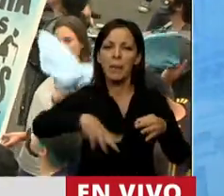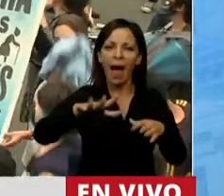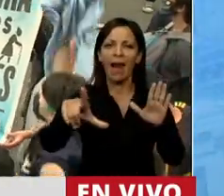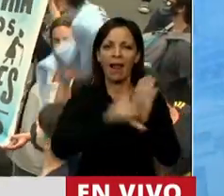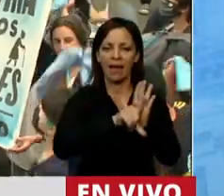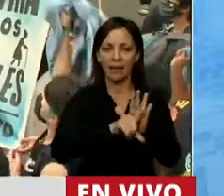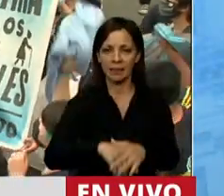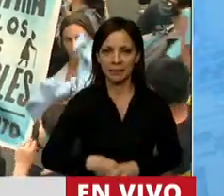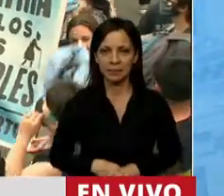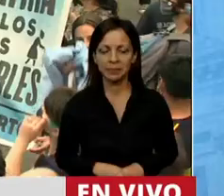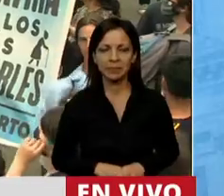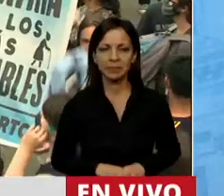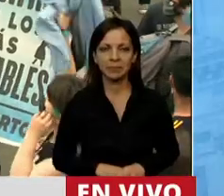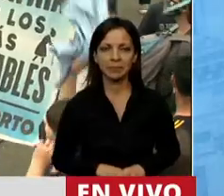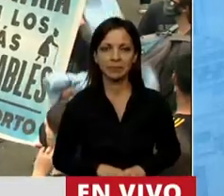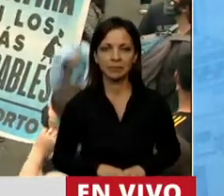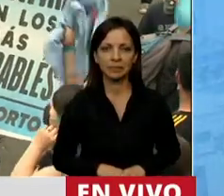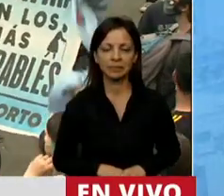ley.